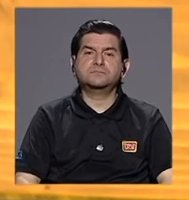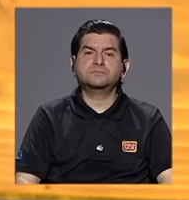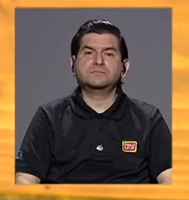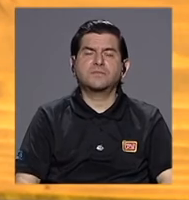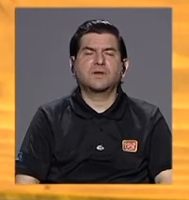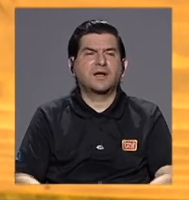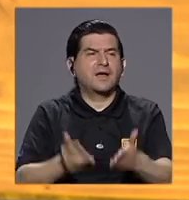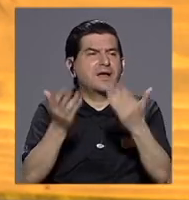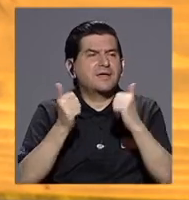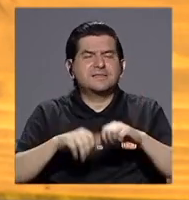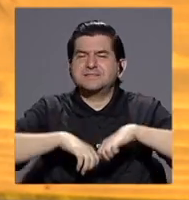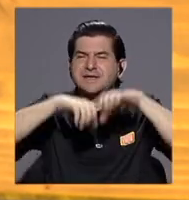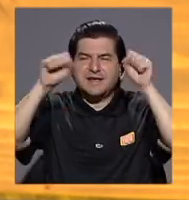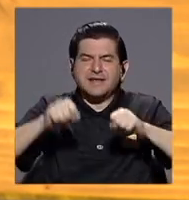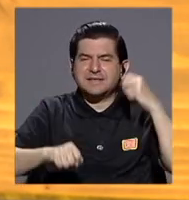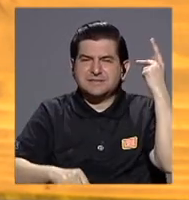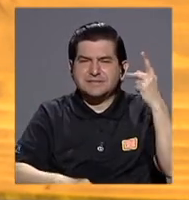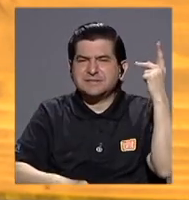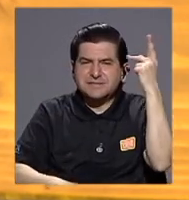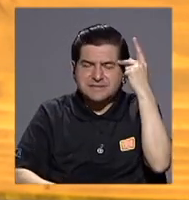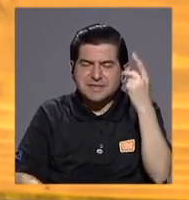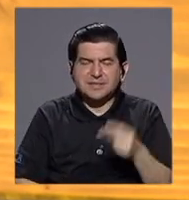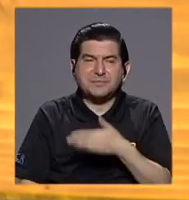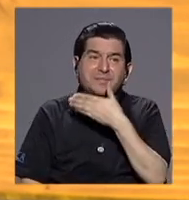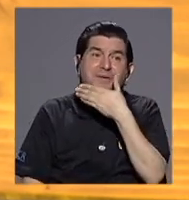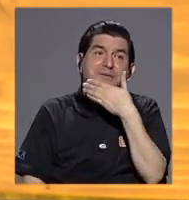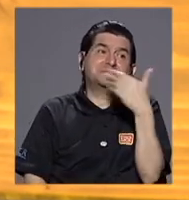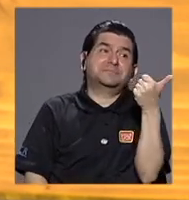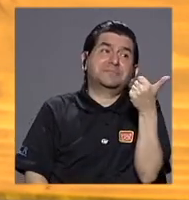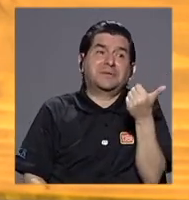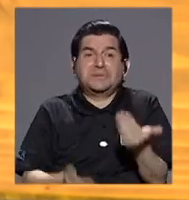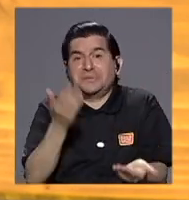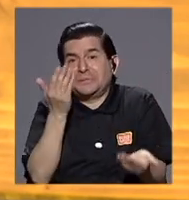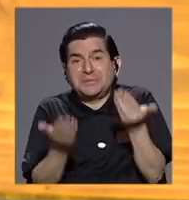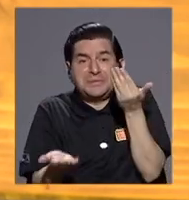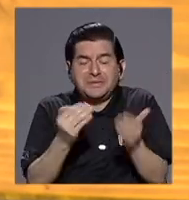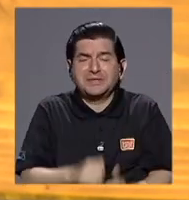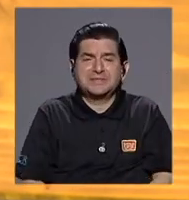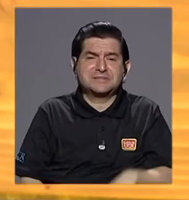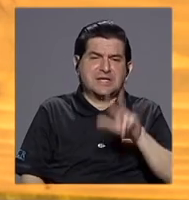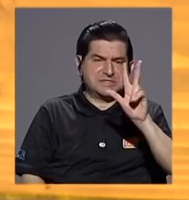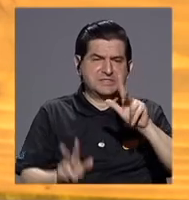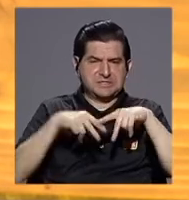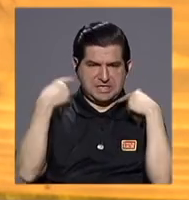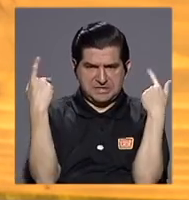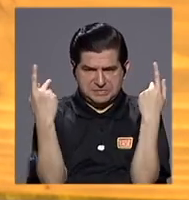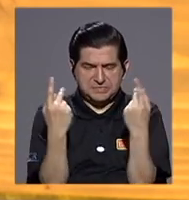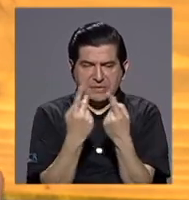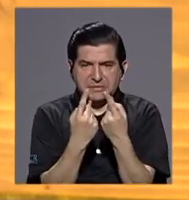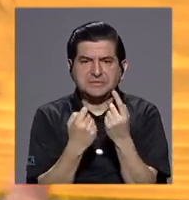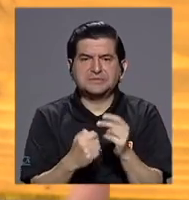Quisiera un sistema político, me parece lo ideal, posiblemente con unos 3 partidos,